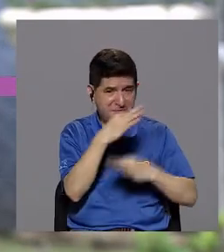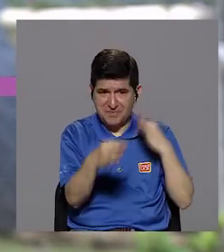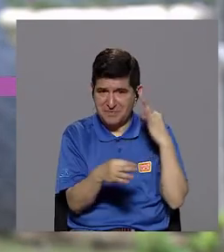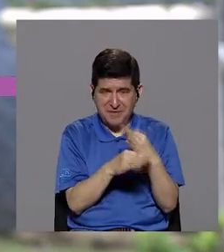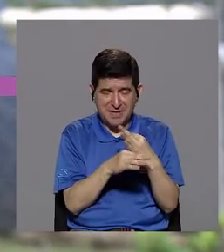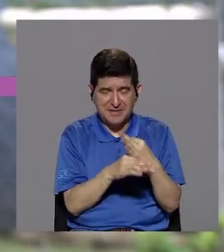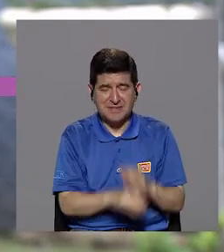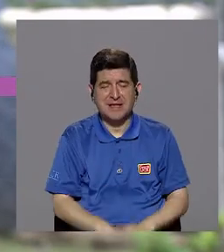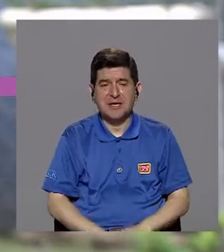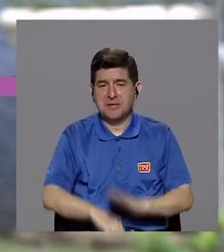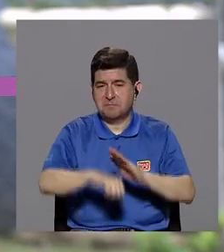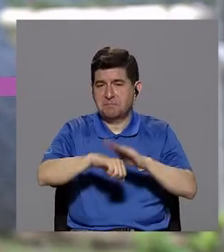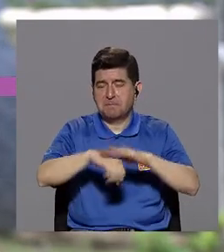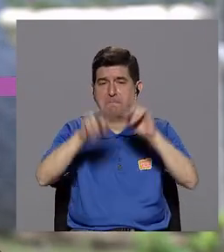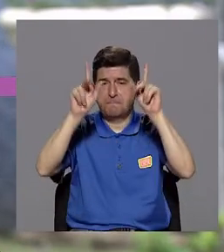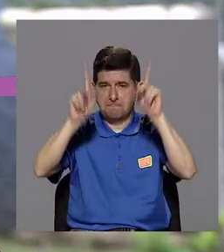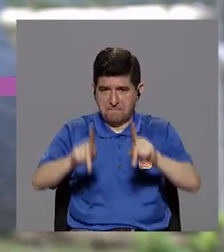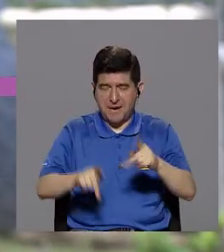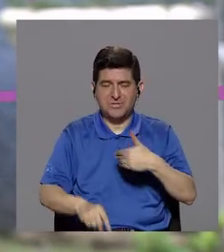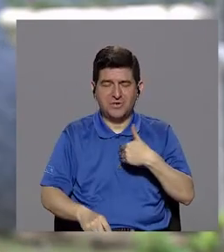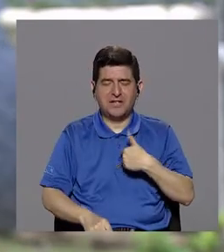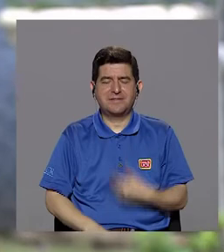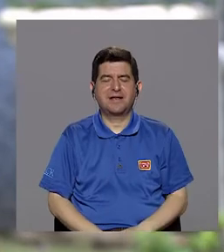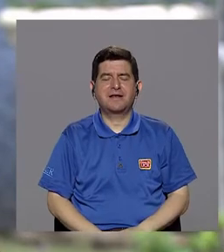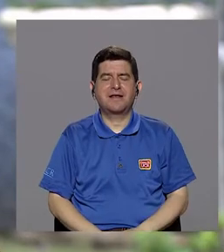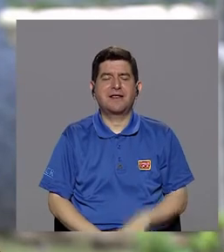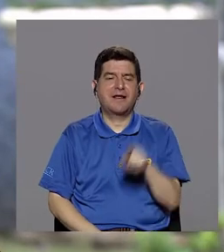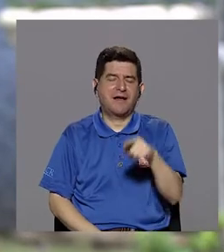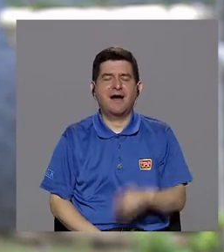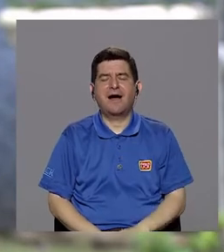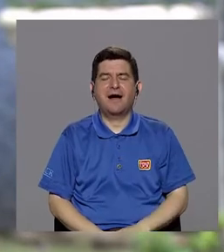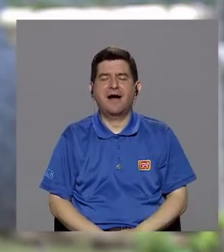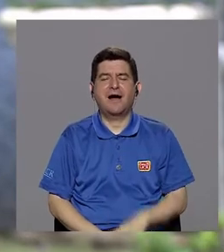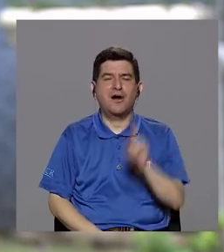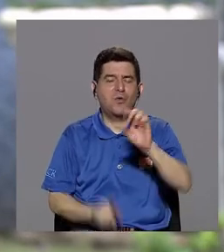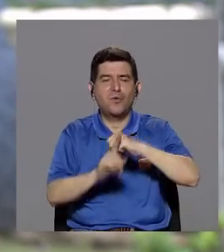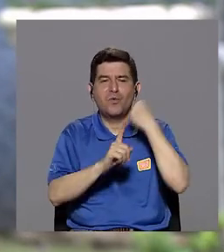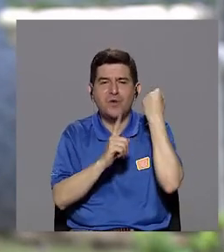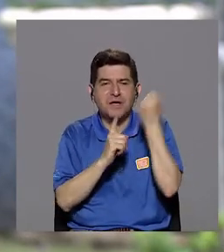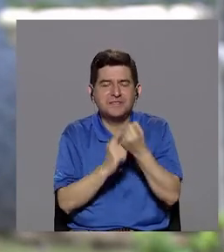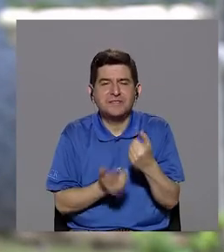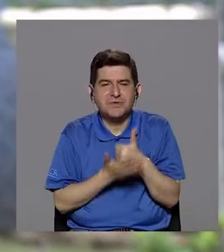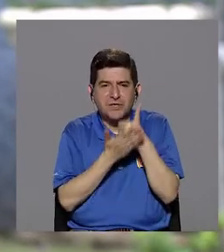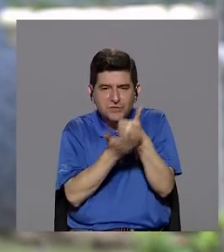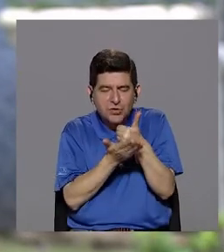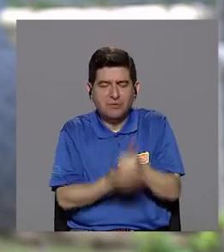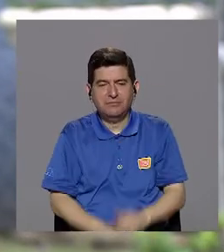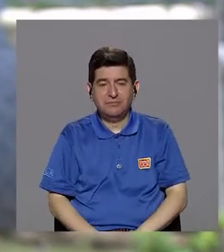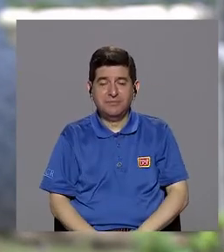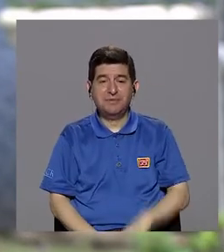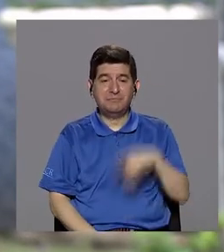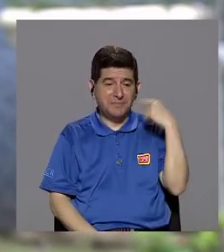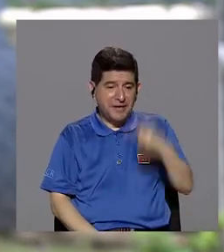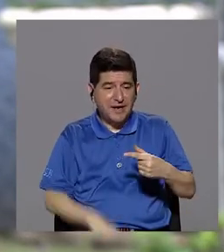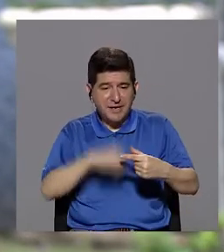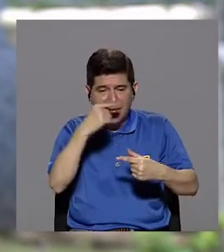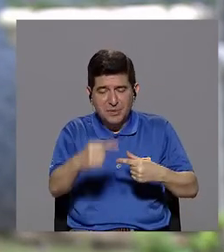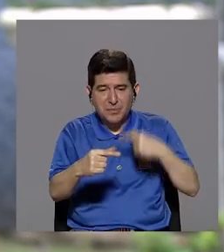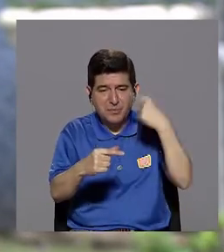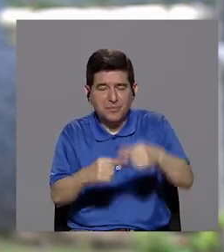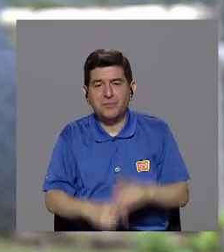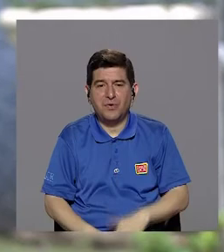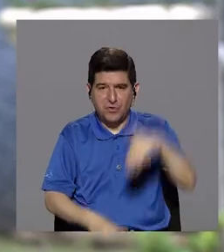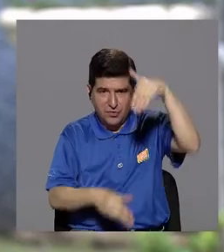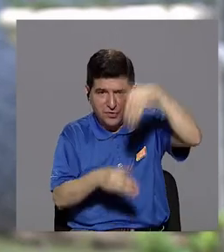tipo va a lograr que la persona tenga un alivio suficiente, de manera que pueda ir poco a poco insertándose